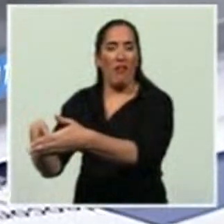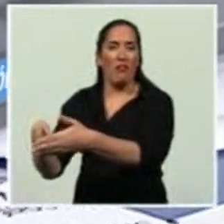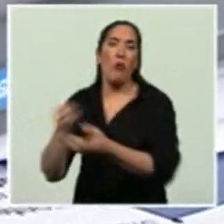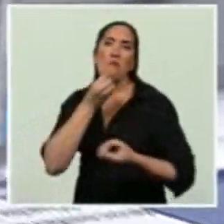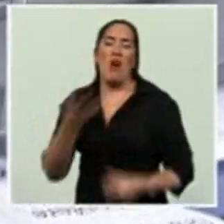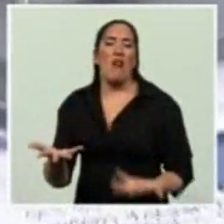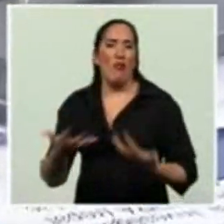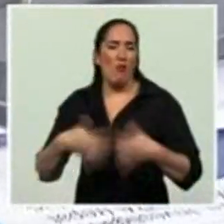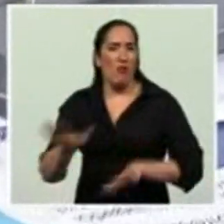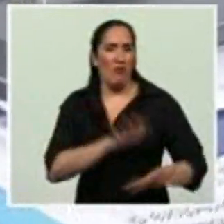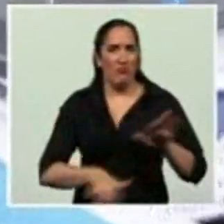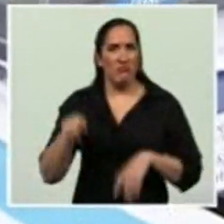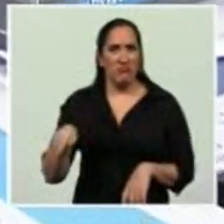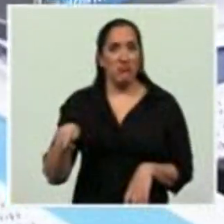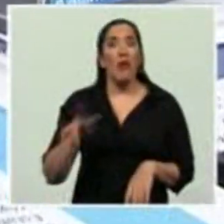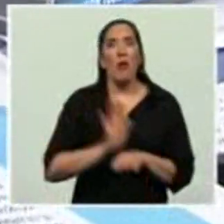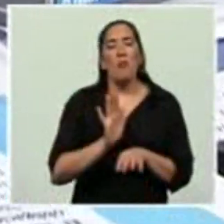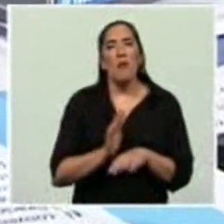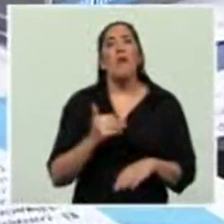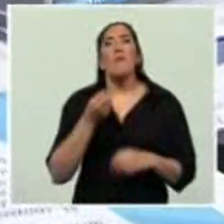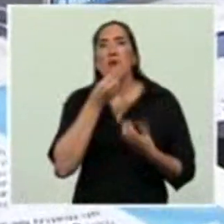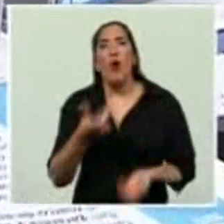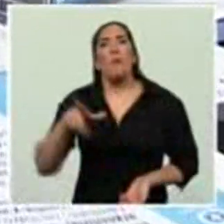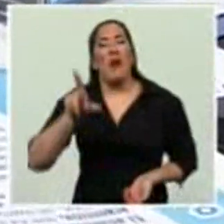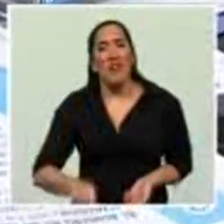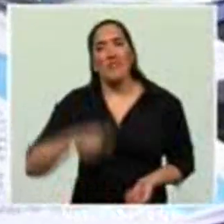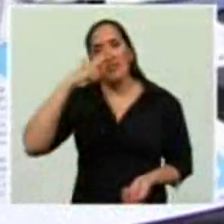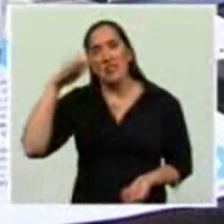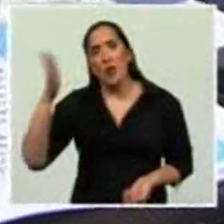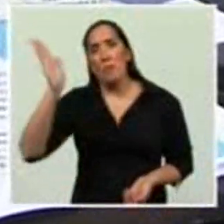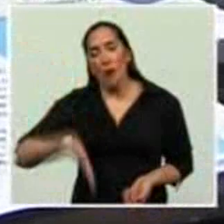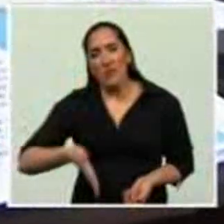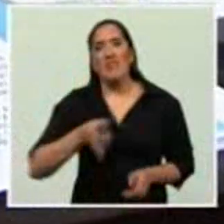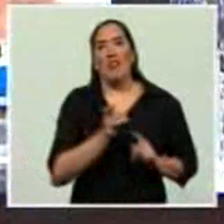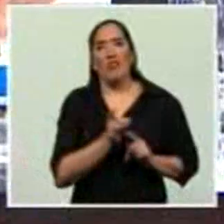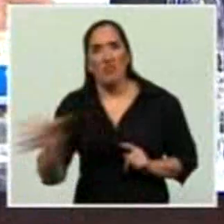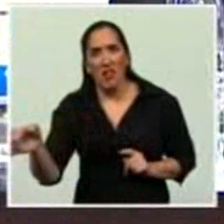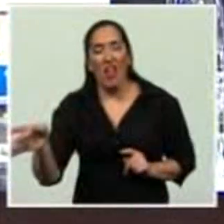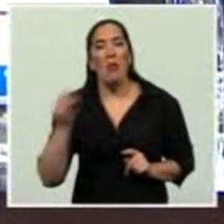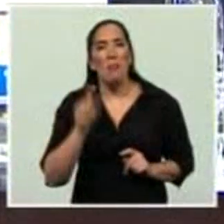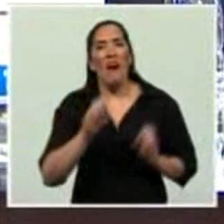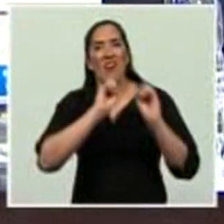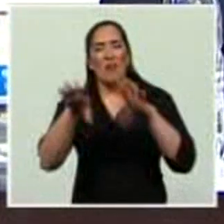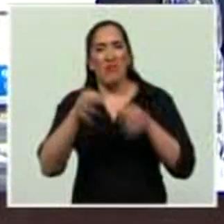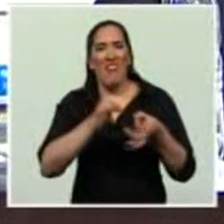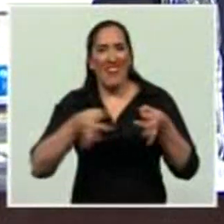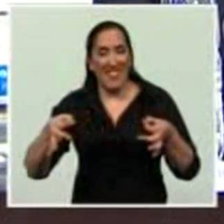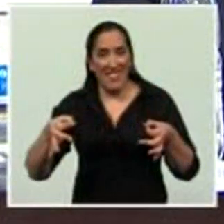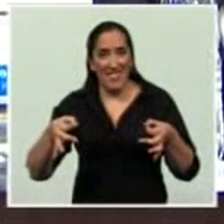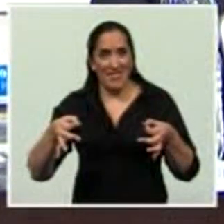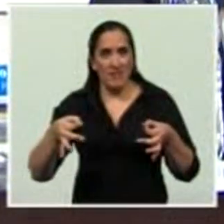un 75 por más barato el transporte ferroviario de grano con lo cual lo